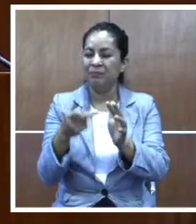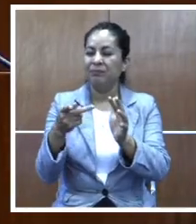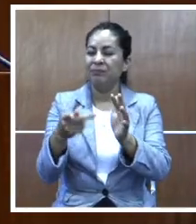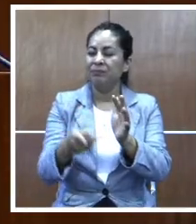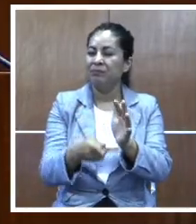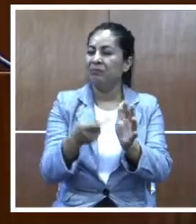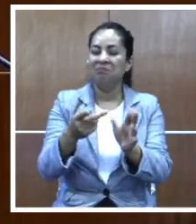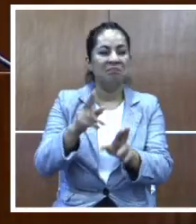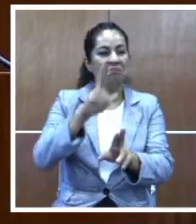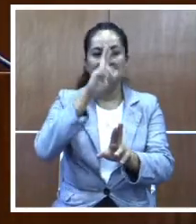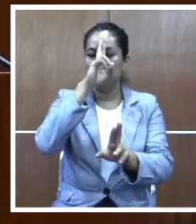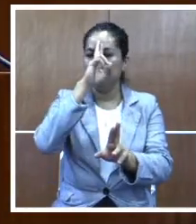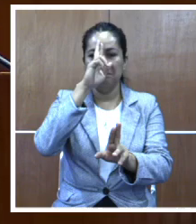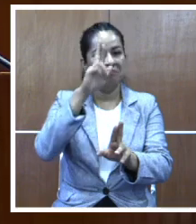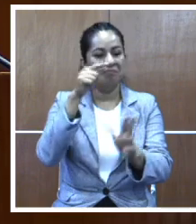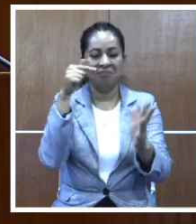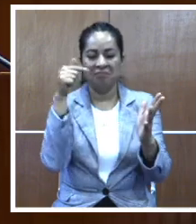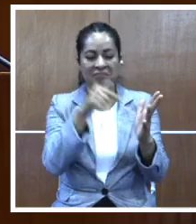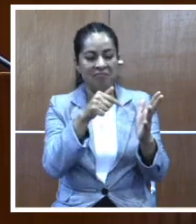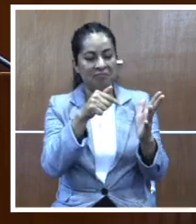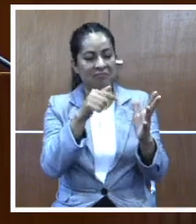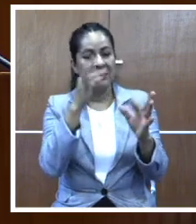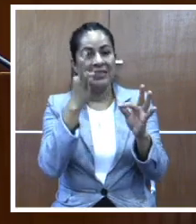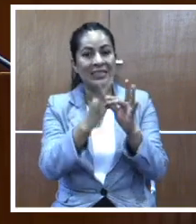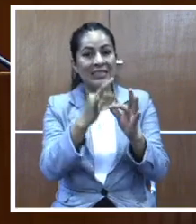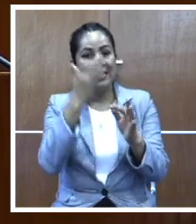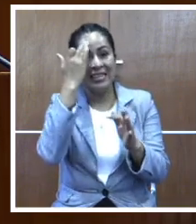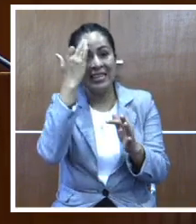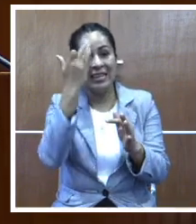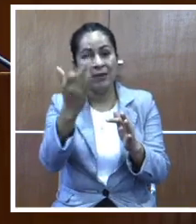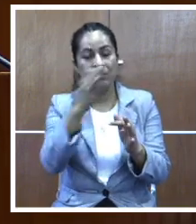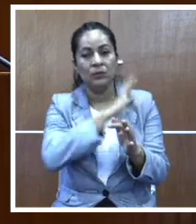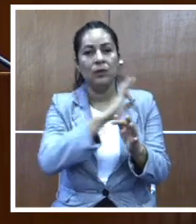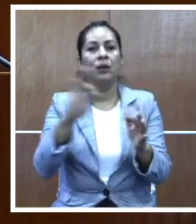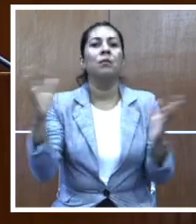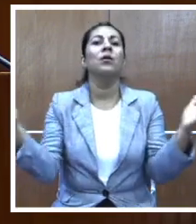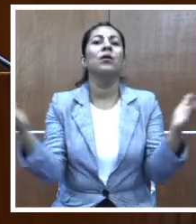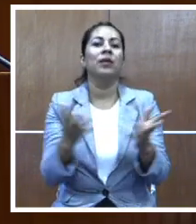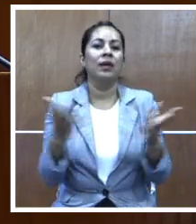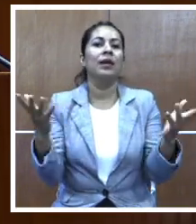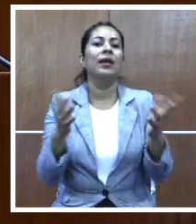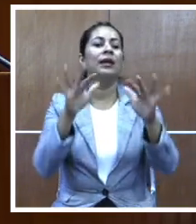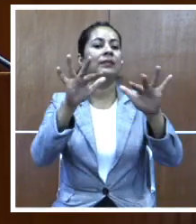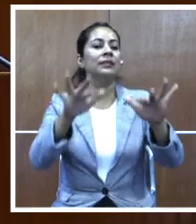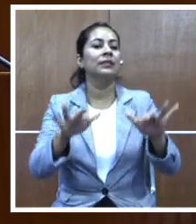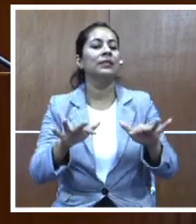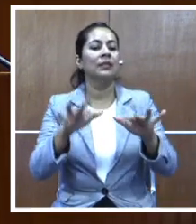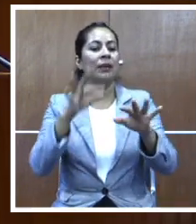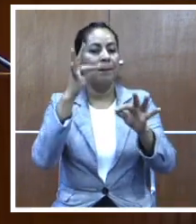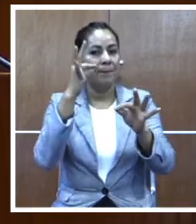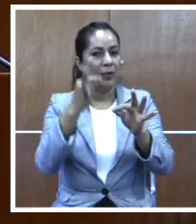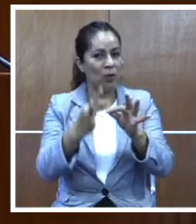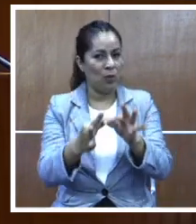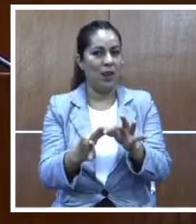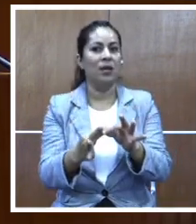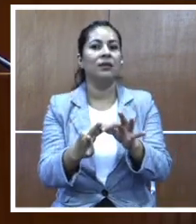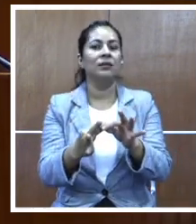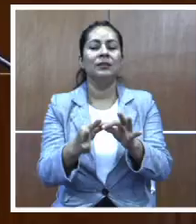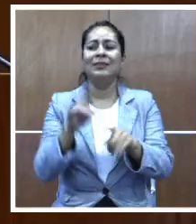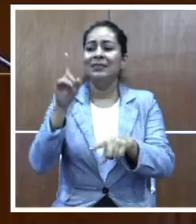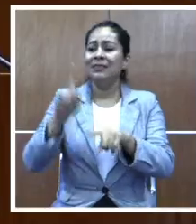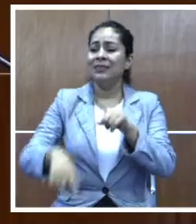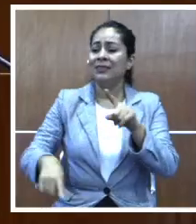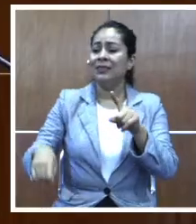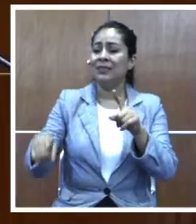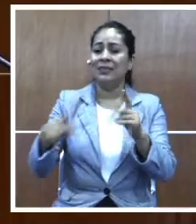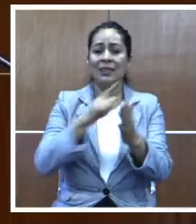se respeta lo que ahí dice, cumplir los tiempos para poder llegar a sesionar en tiempo. Se violenta la